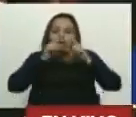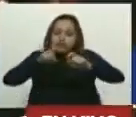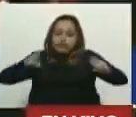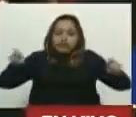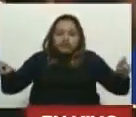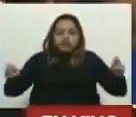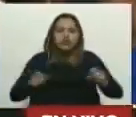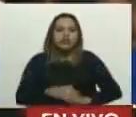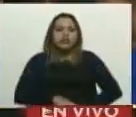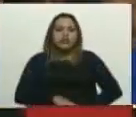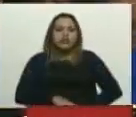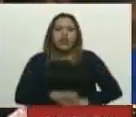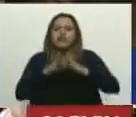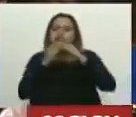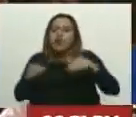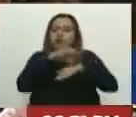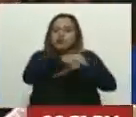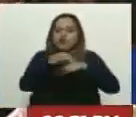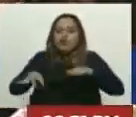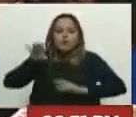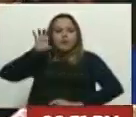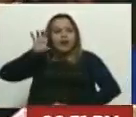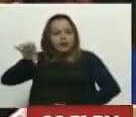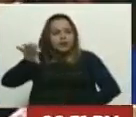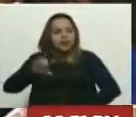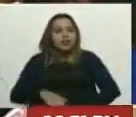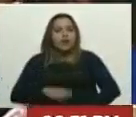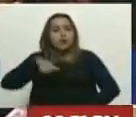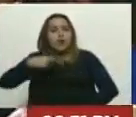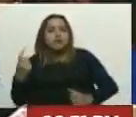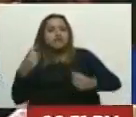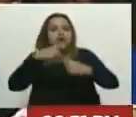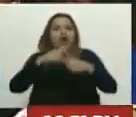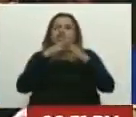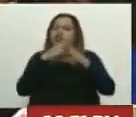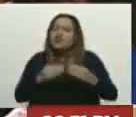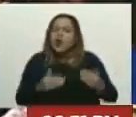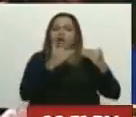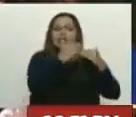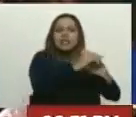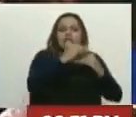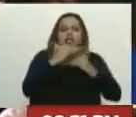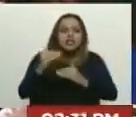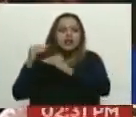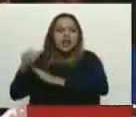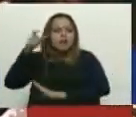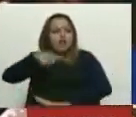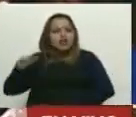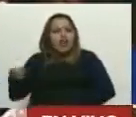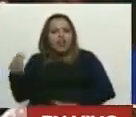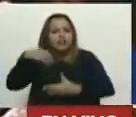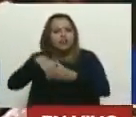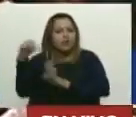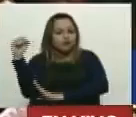ocupacional en todos los municipios del país para poder incorporar a todos los niveles de personas dentro del